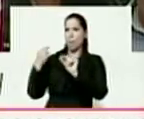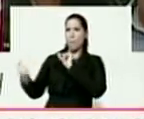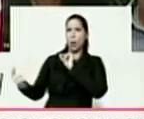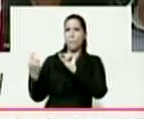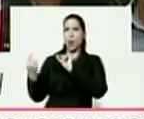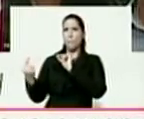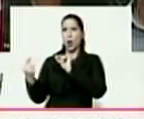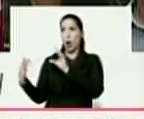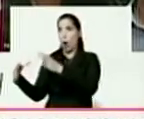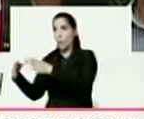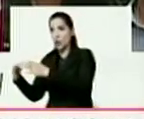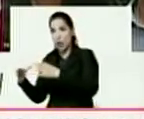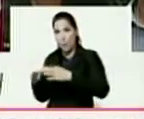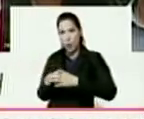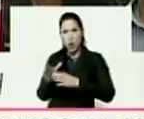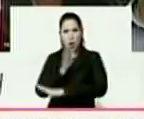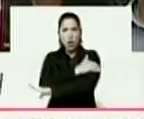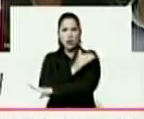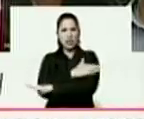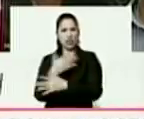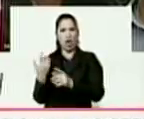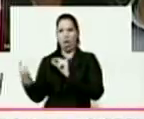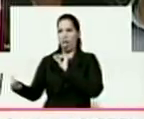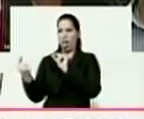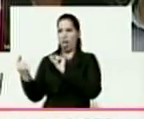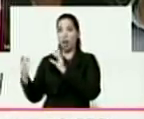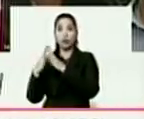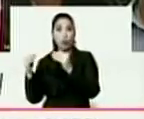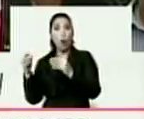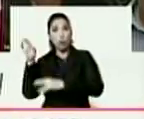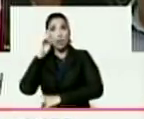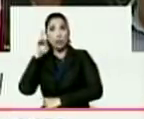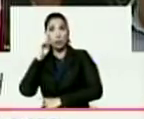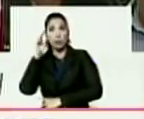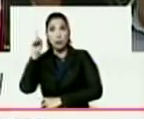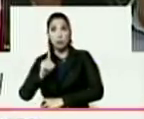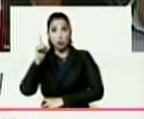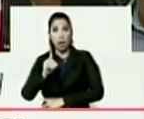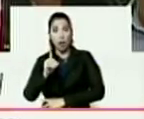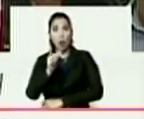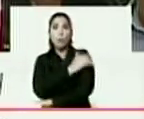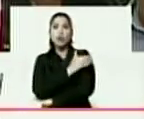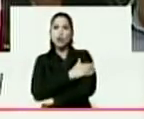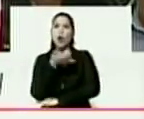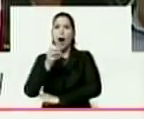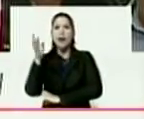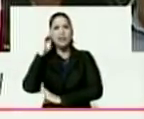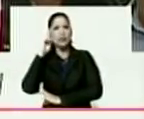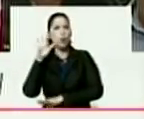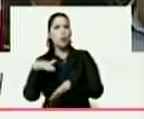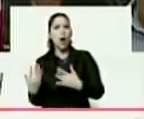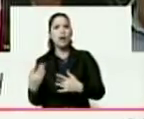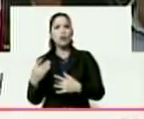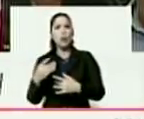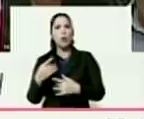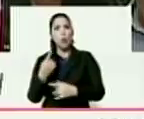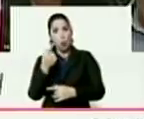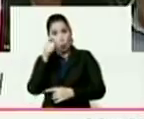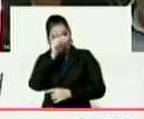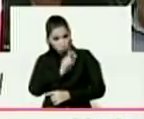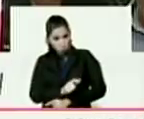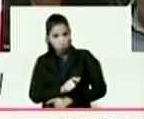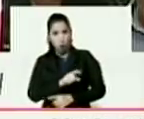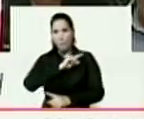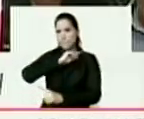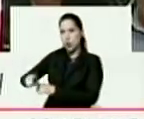todos tienen razón todos los diputados la oposición tiene razón cuando uno acusa al otro tiene razón